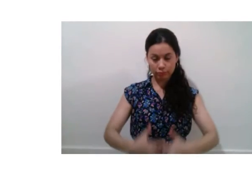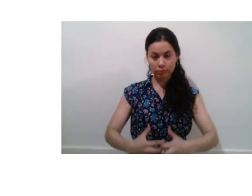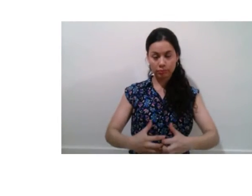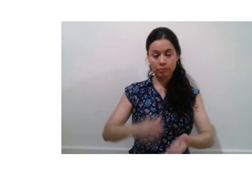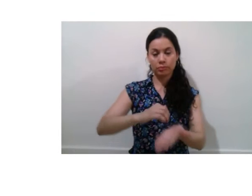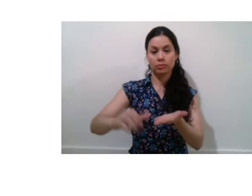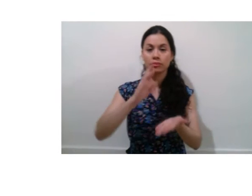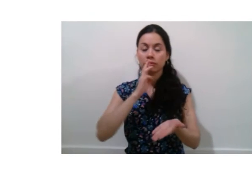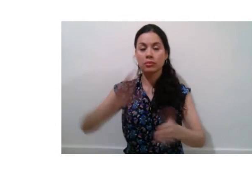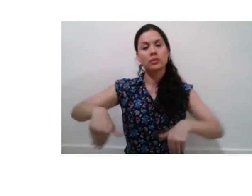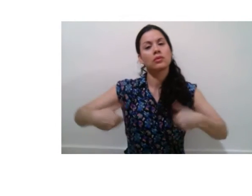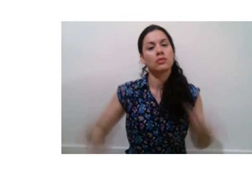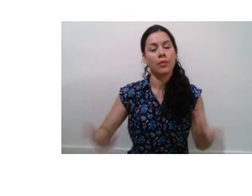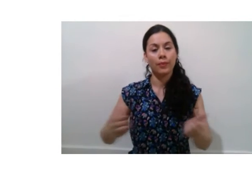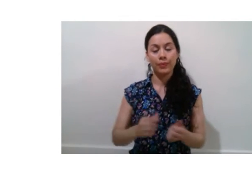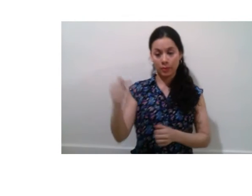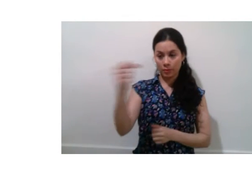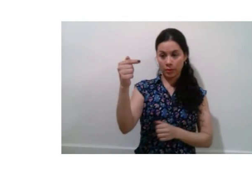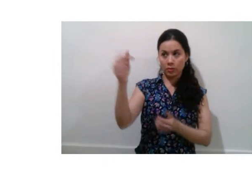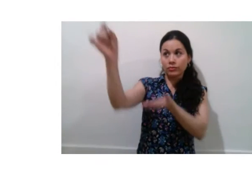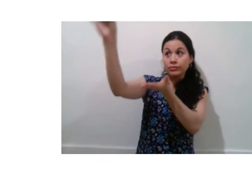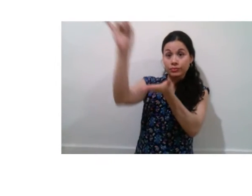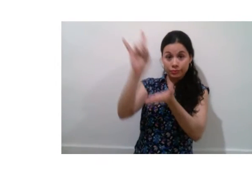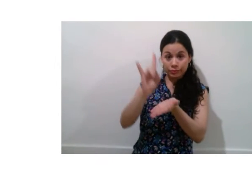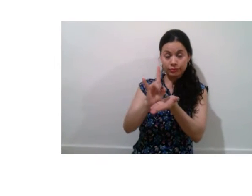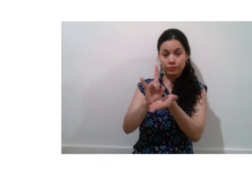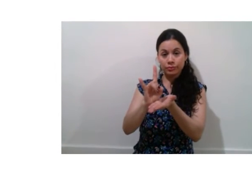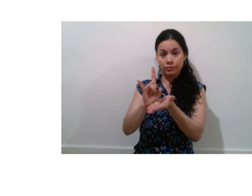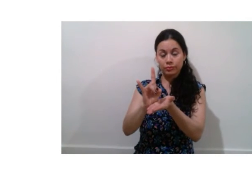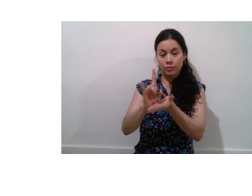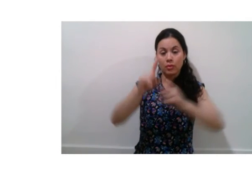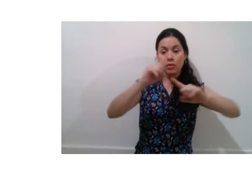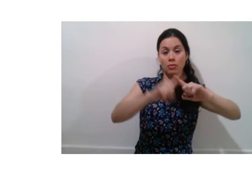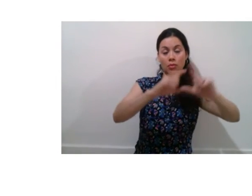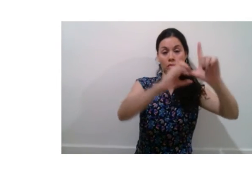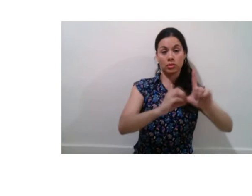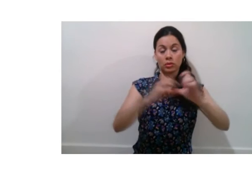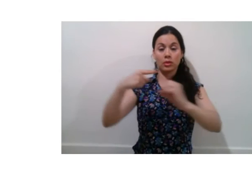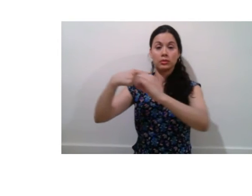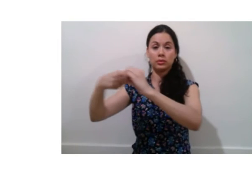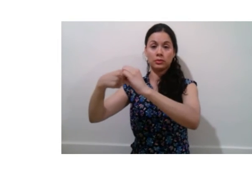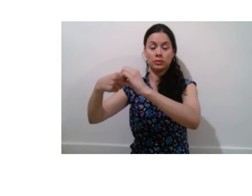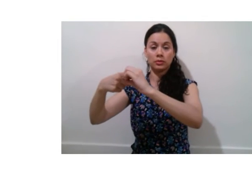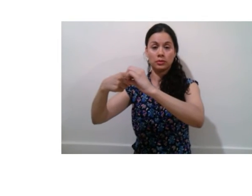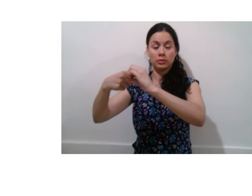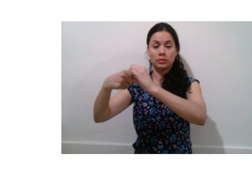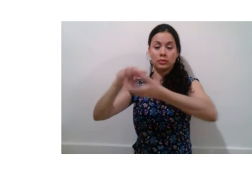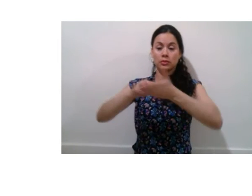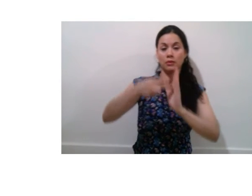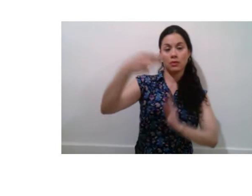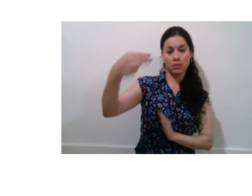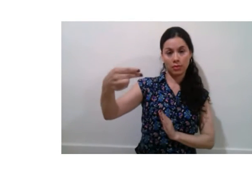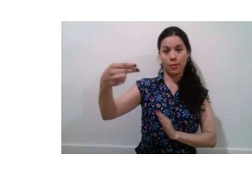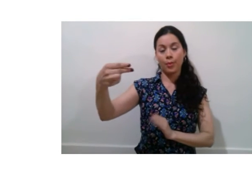nos quedaría menos la gravedad por el seno de teta es